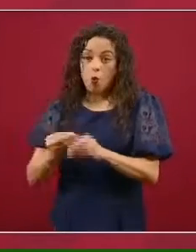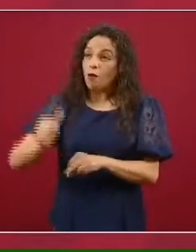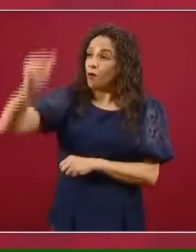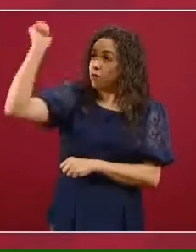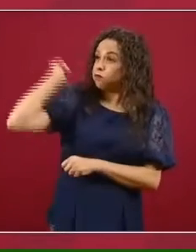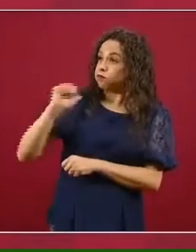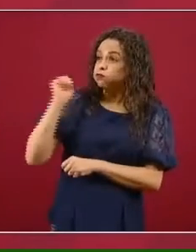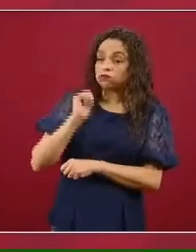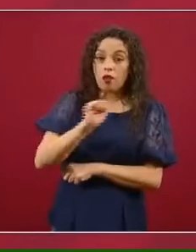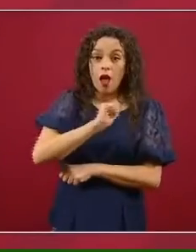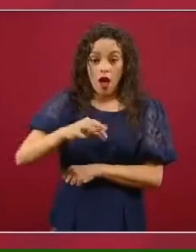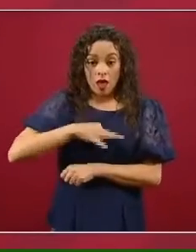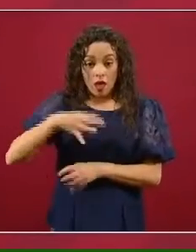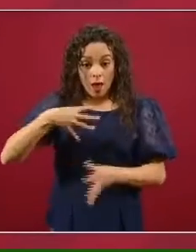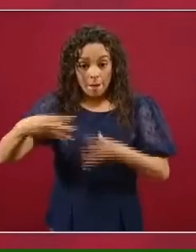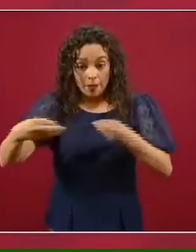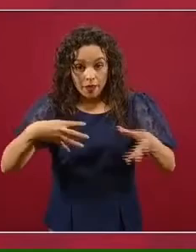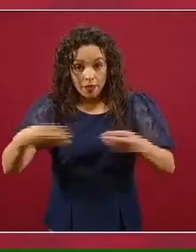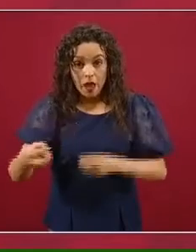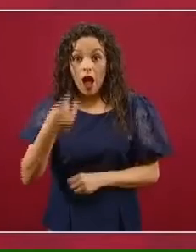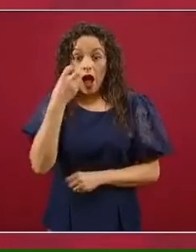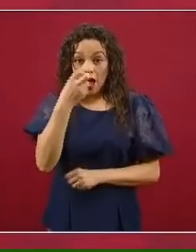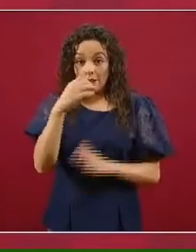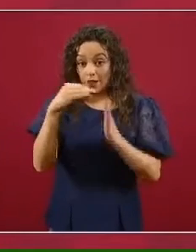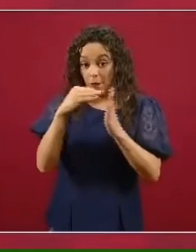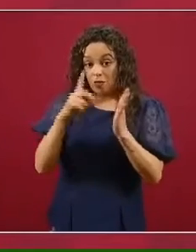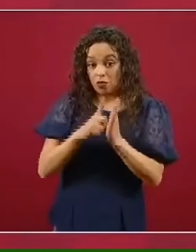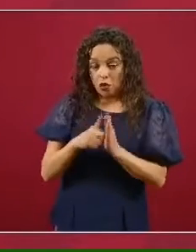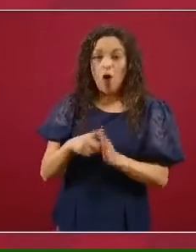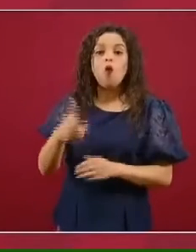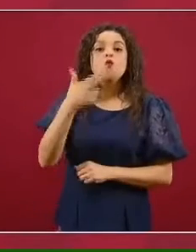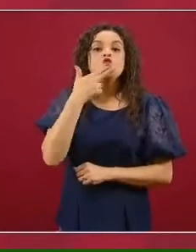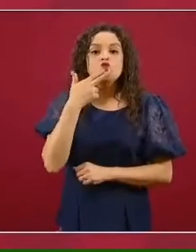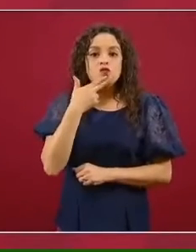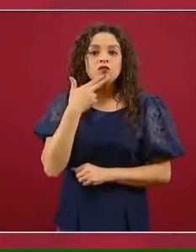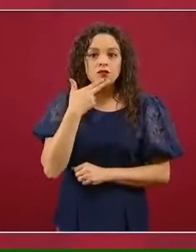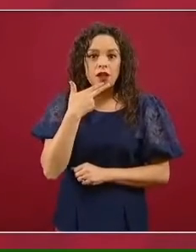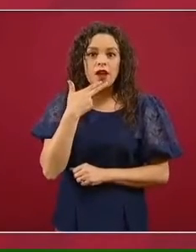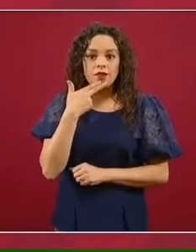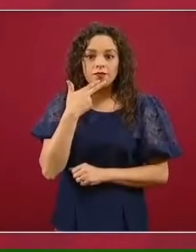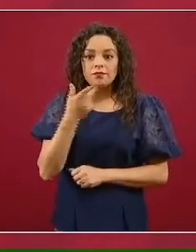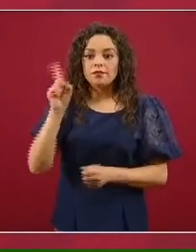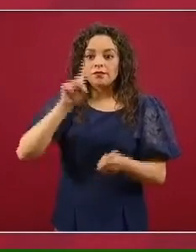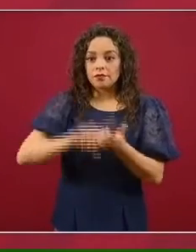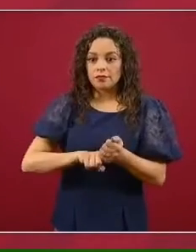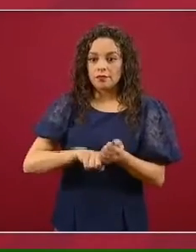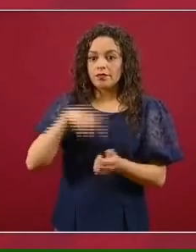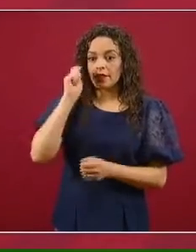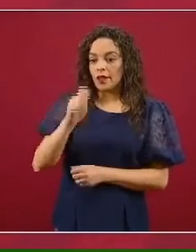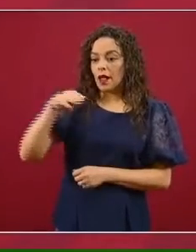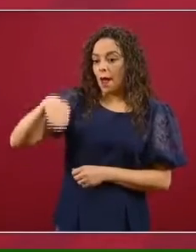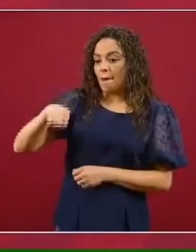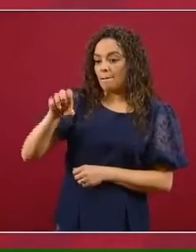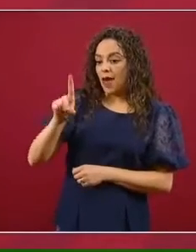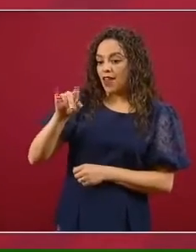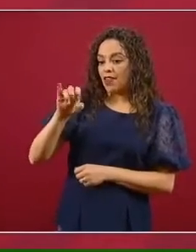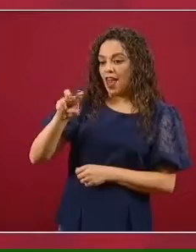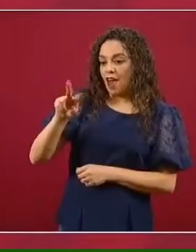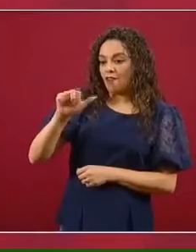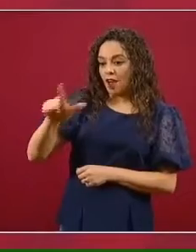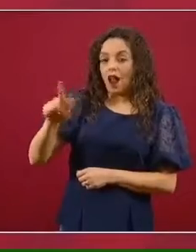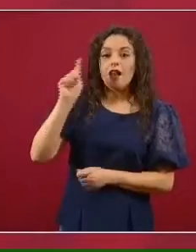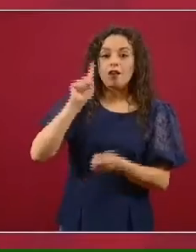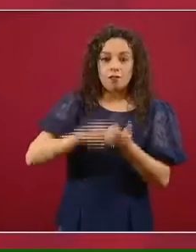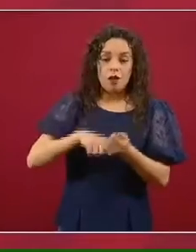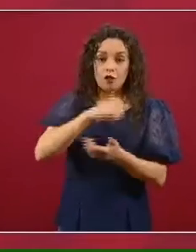antigua, donde se usaba este tipo de mecanismos, o a la era medieval, a la época del medioevo, en donde en ciudades